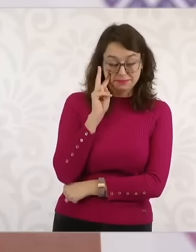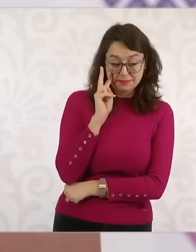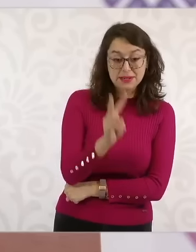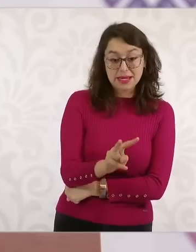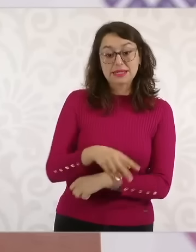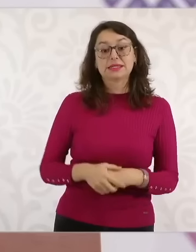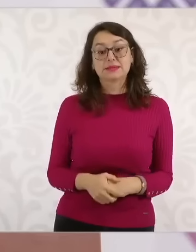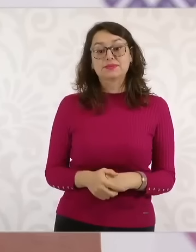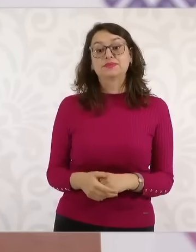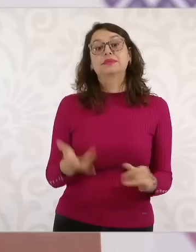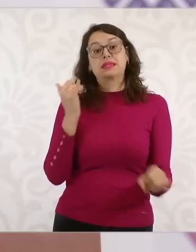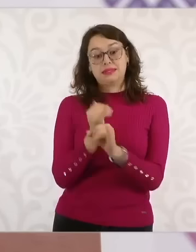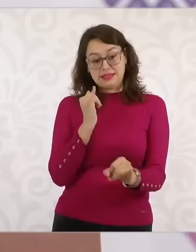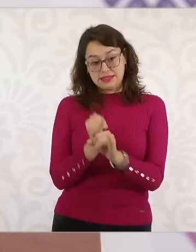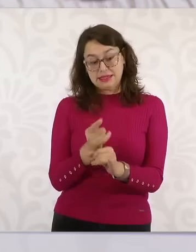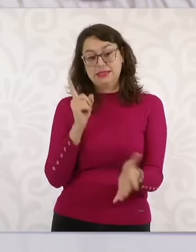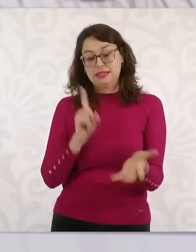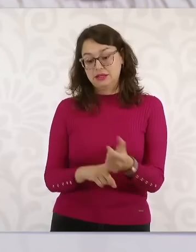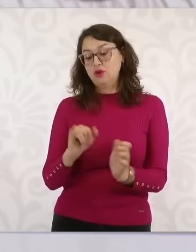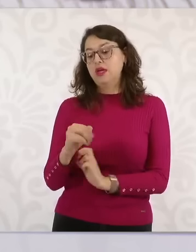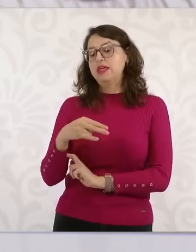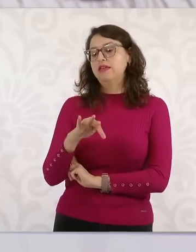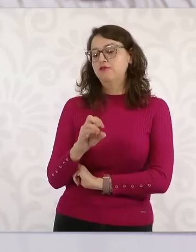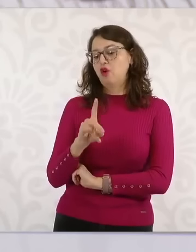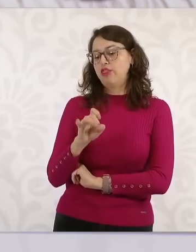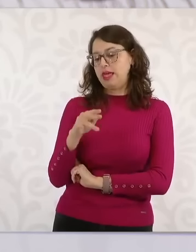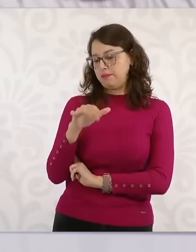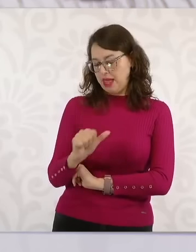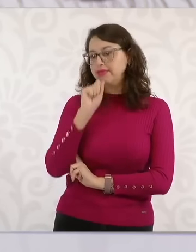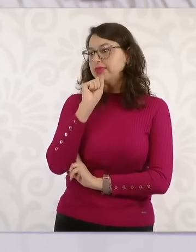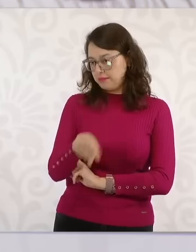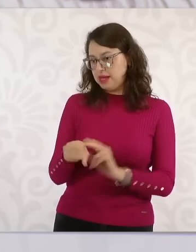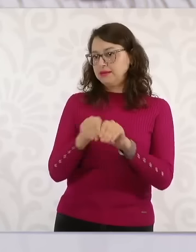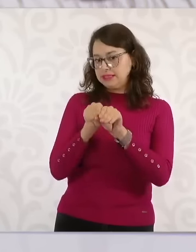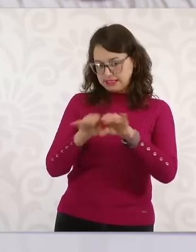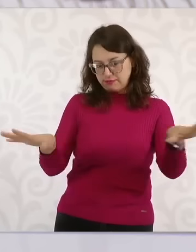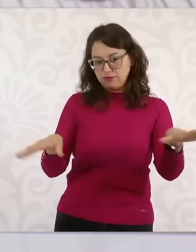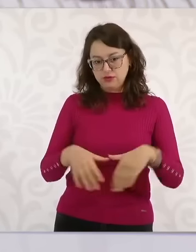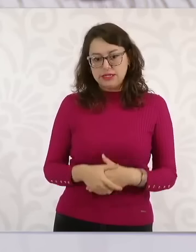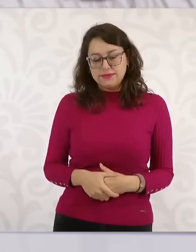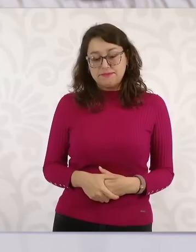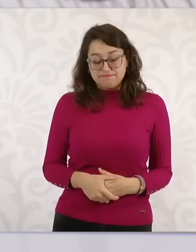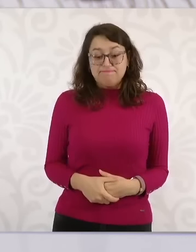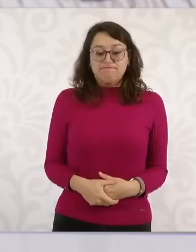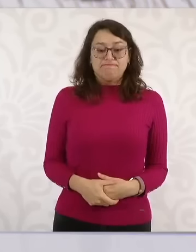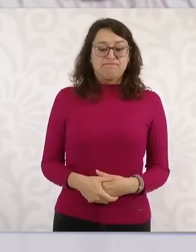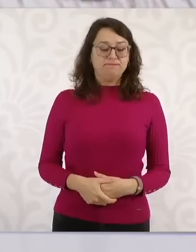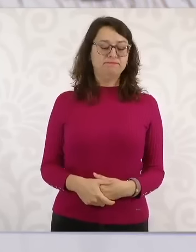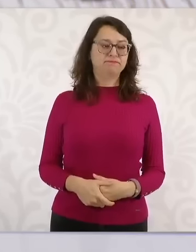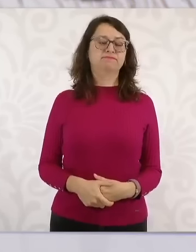no es página, las redes sociales de Infodemia. Tiene razón, el problema es que